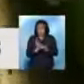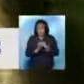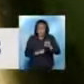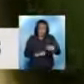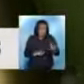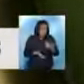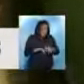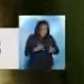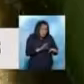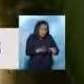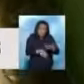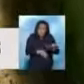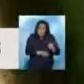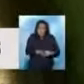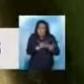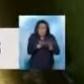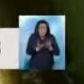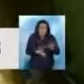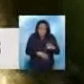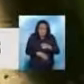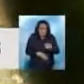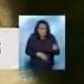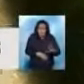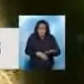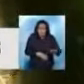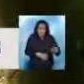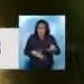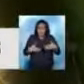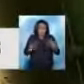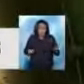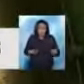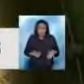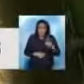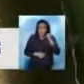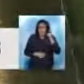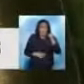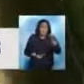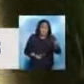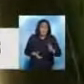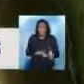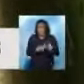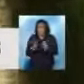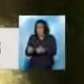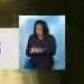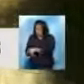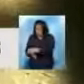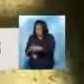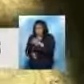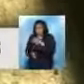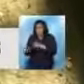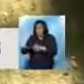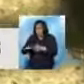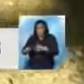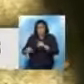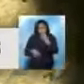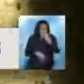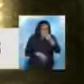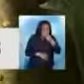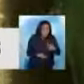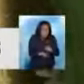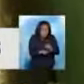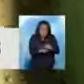¿qué medidas se va a tomar con los estudiantes? Porque ellos no pueden pues escuchar las clases al lado del agua empozada. Miren estos animalitos,